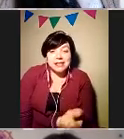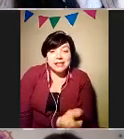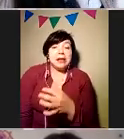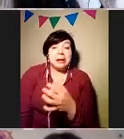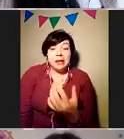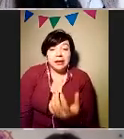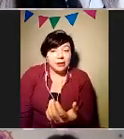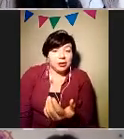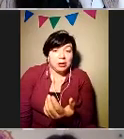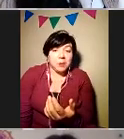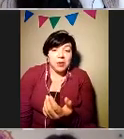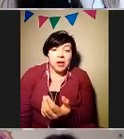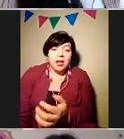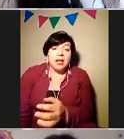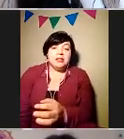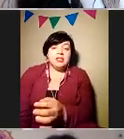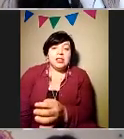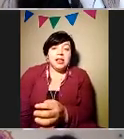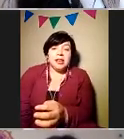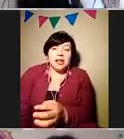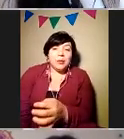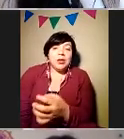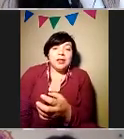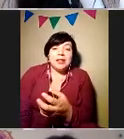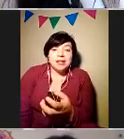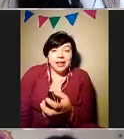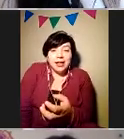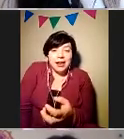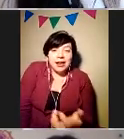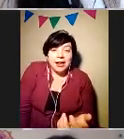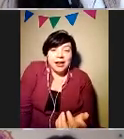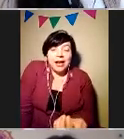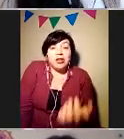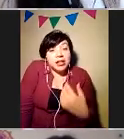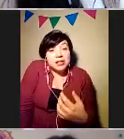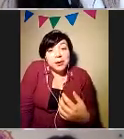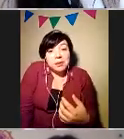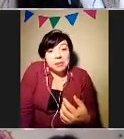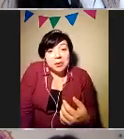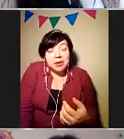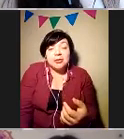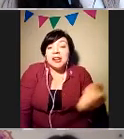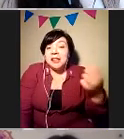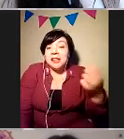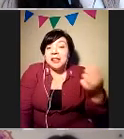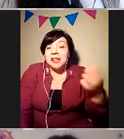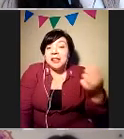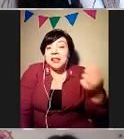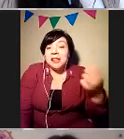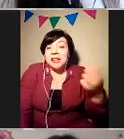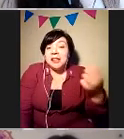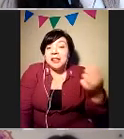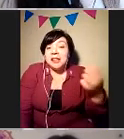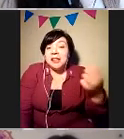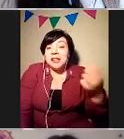Y las tendencias se siguen consumiendo además estereotipos. Entonces, es muy interesante el encontrarse uno mismo, encontrar